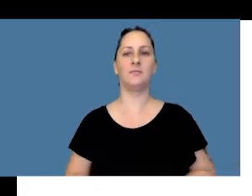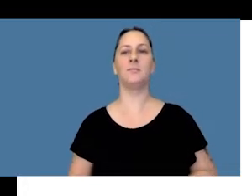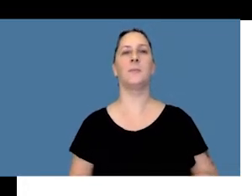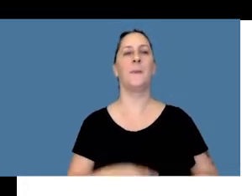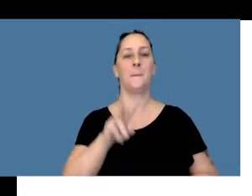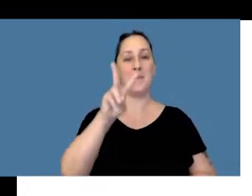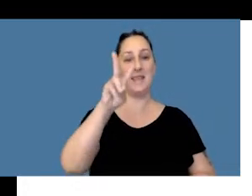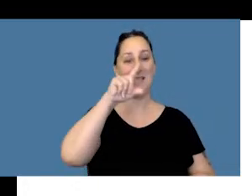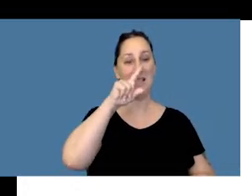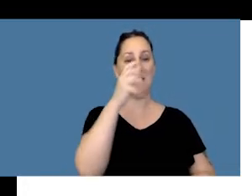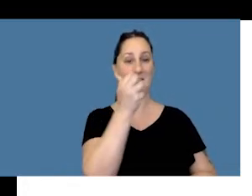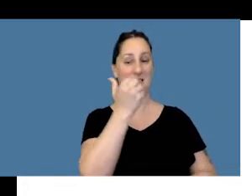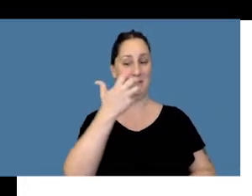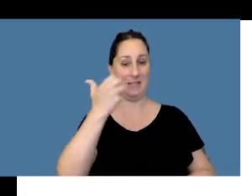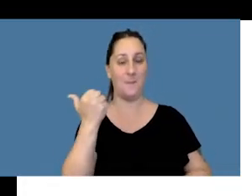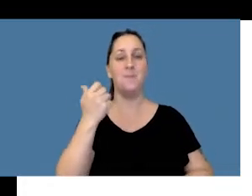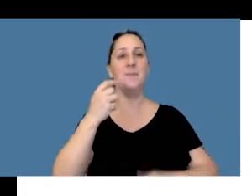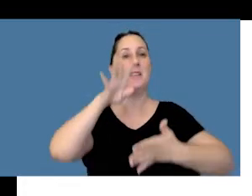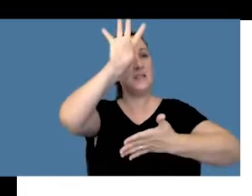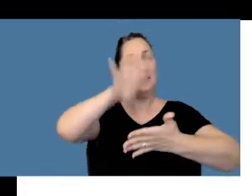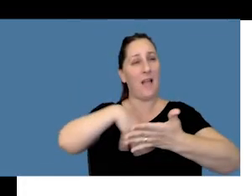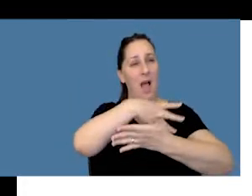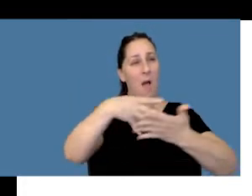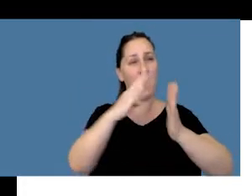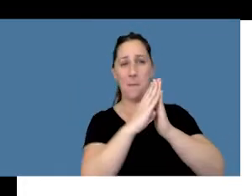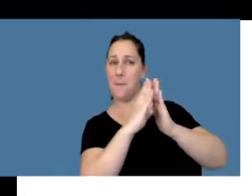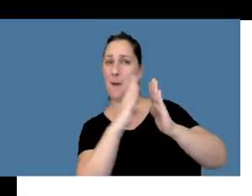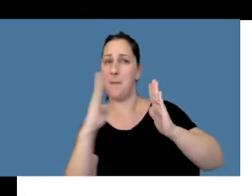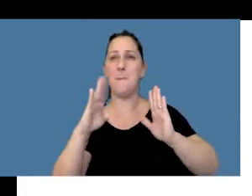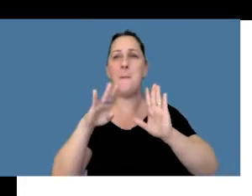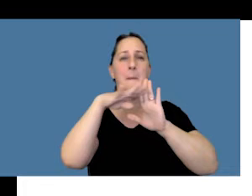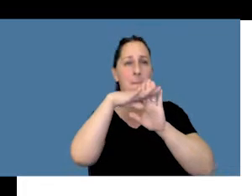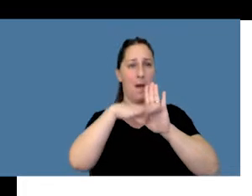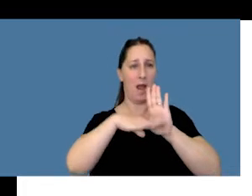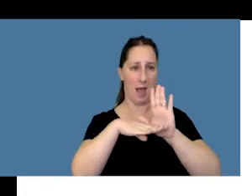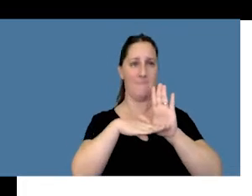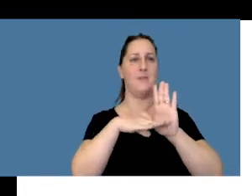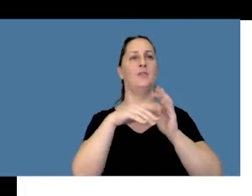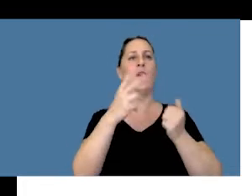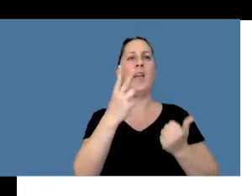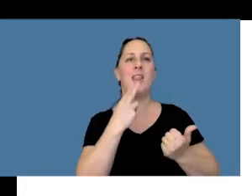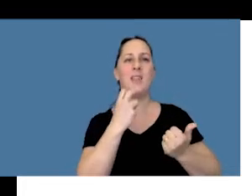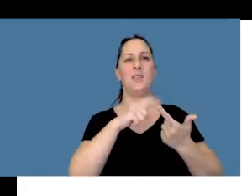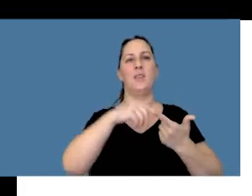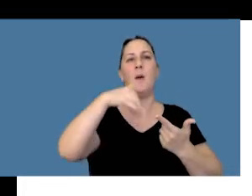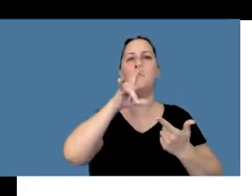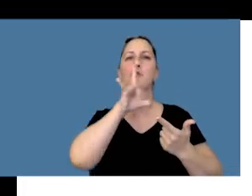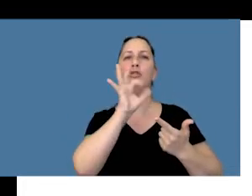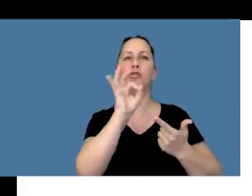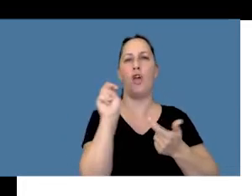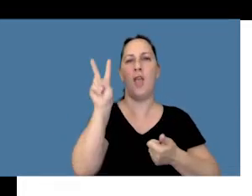27.676? El resto de la tabla, como les dije, los parámetros de superficie, energía y monto de